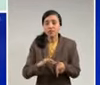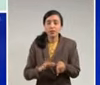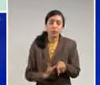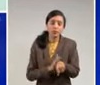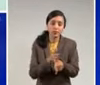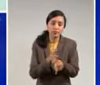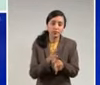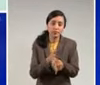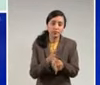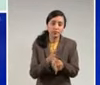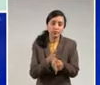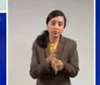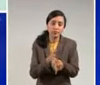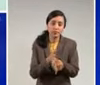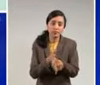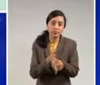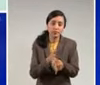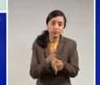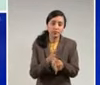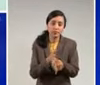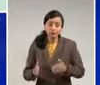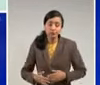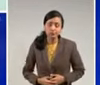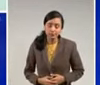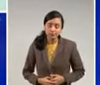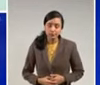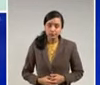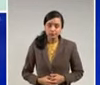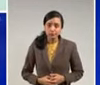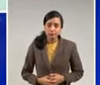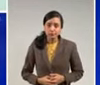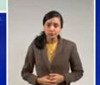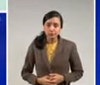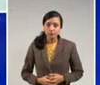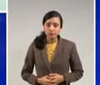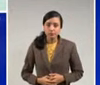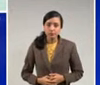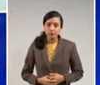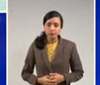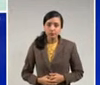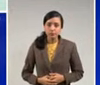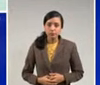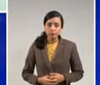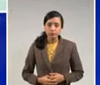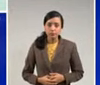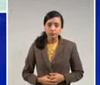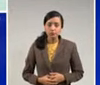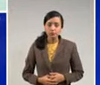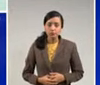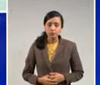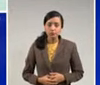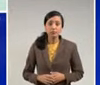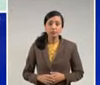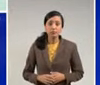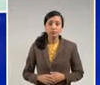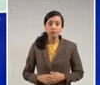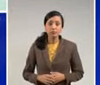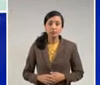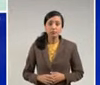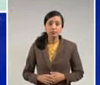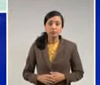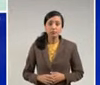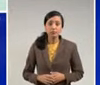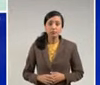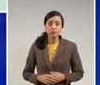confirmados en el día. Reino Unido prácticamente con 82.000, Estados Unidos más de